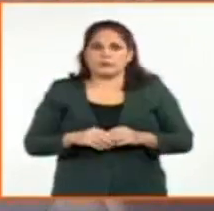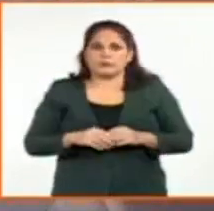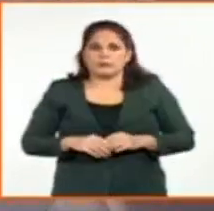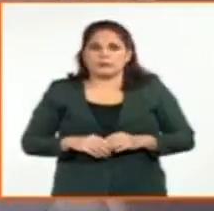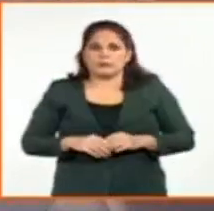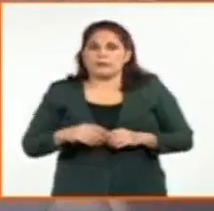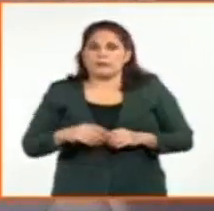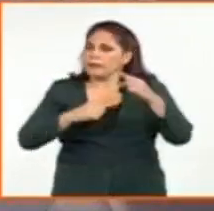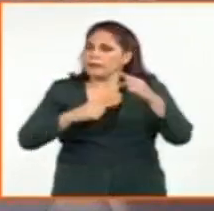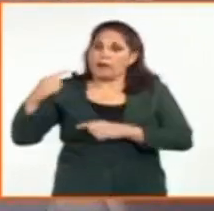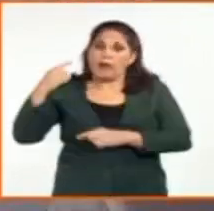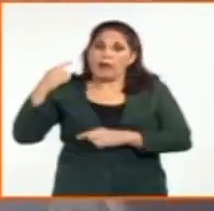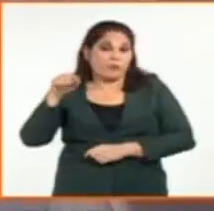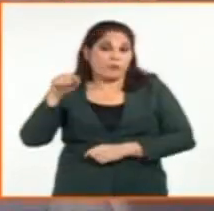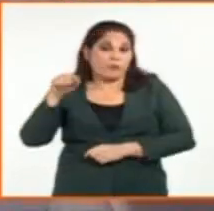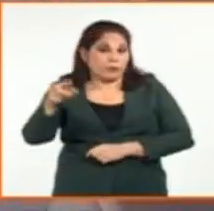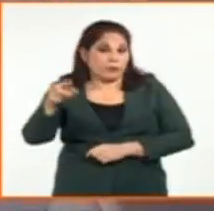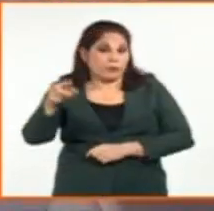prioridades para el año